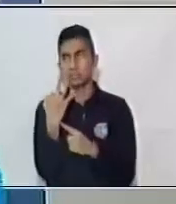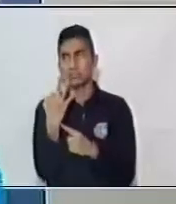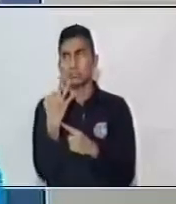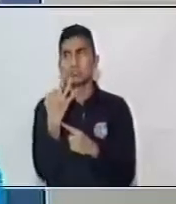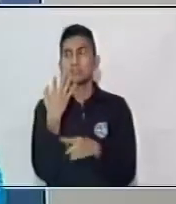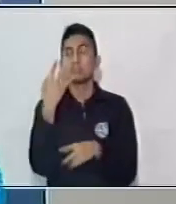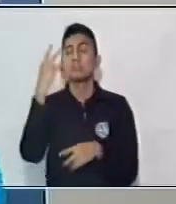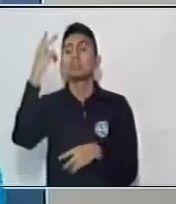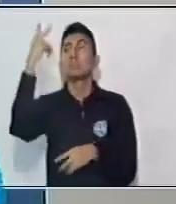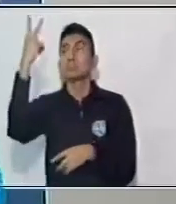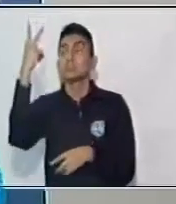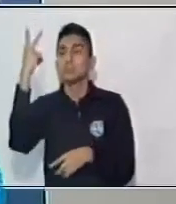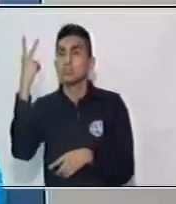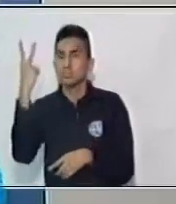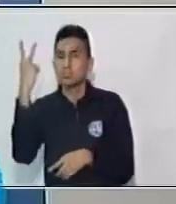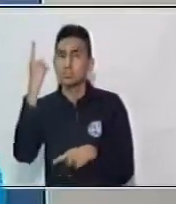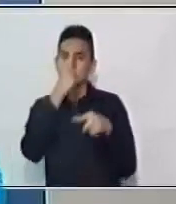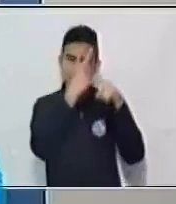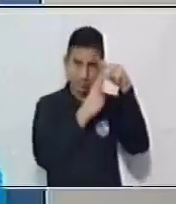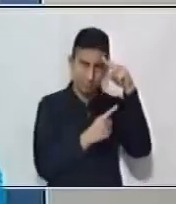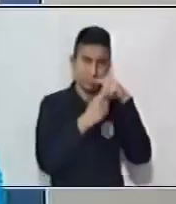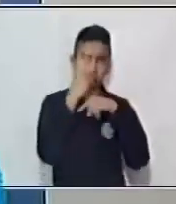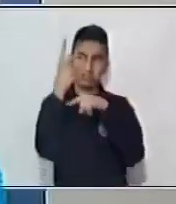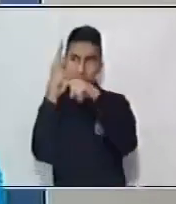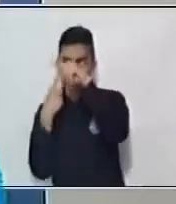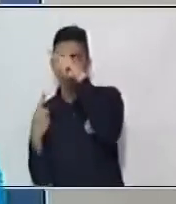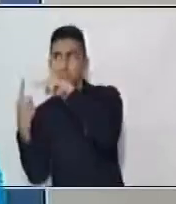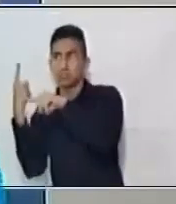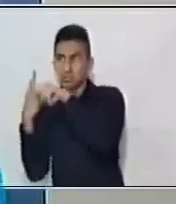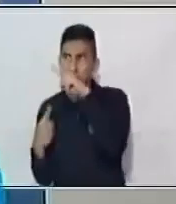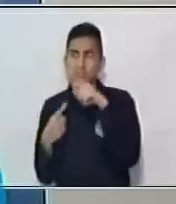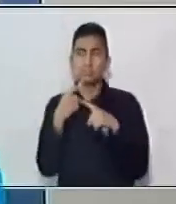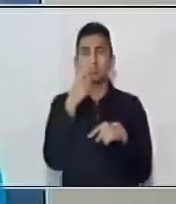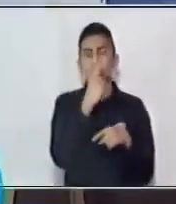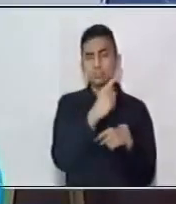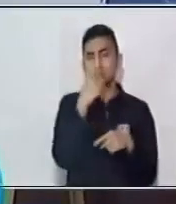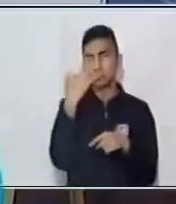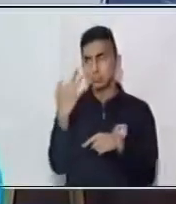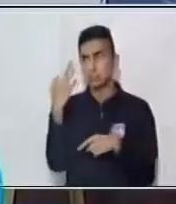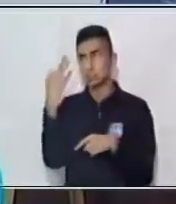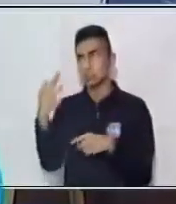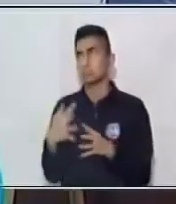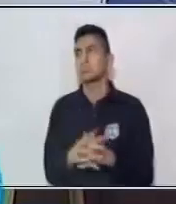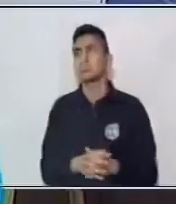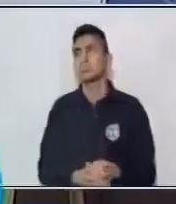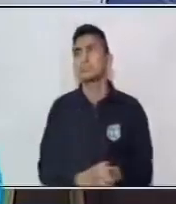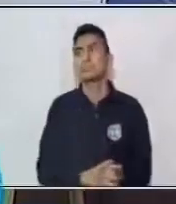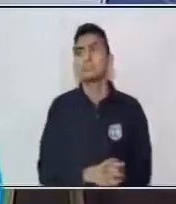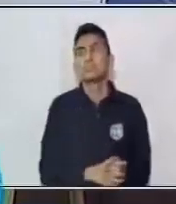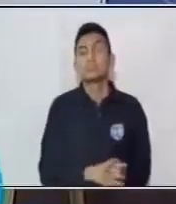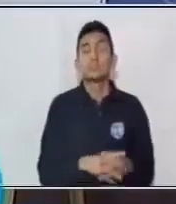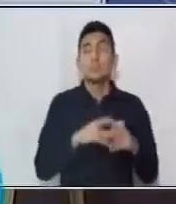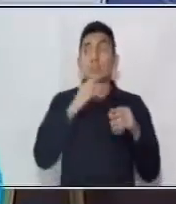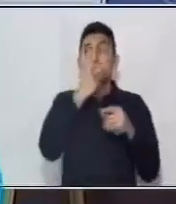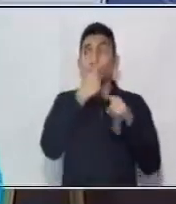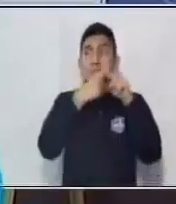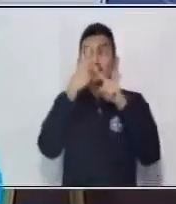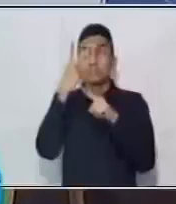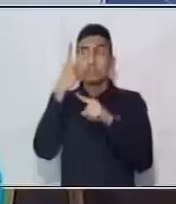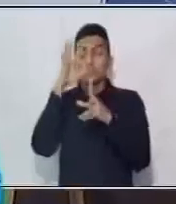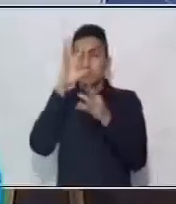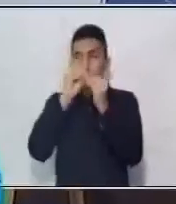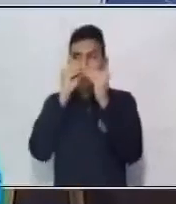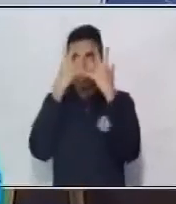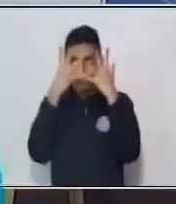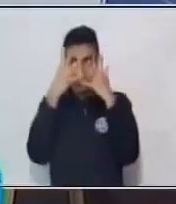1, 1. Ahora multiplico los dígitos que me salieron. 2 por 2 es 4 y 4